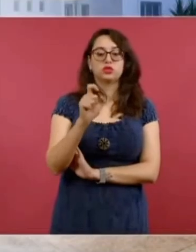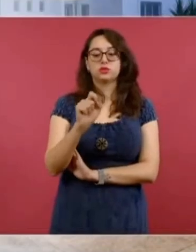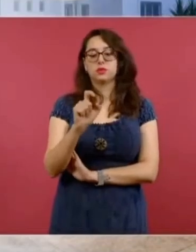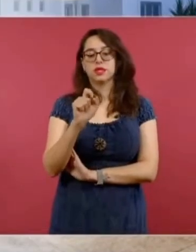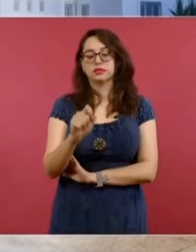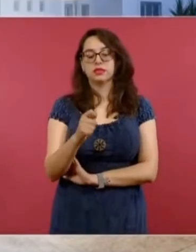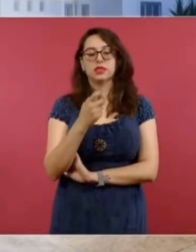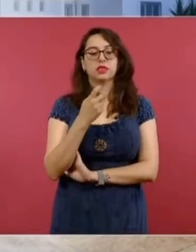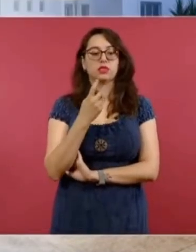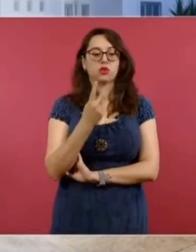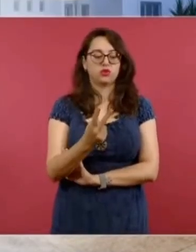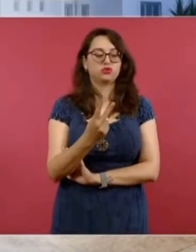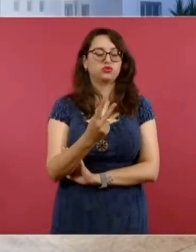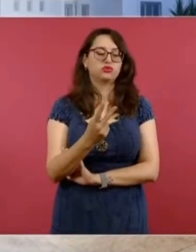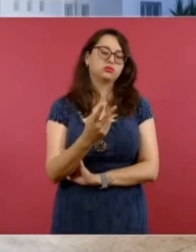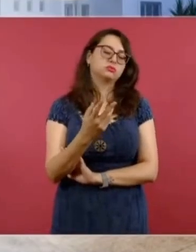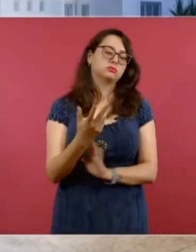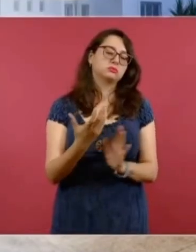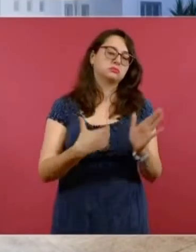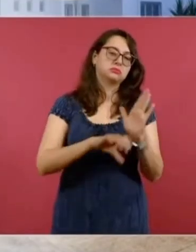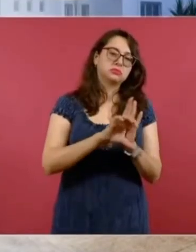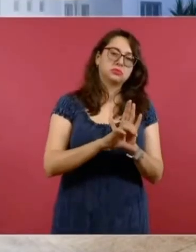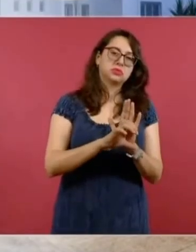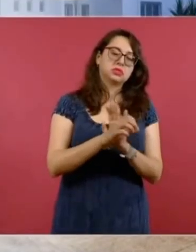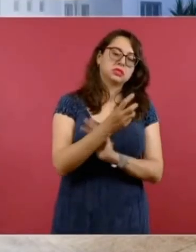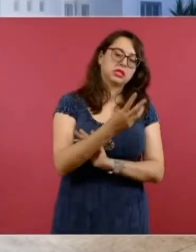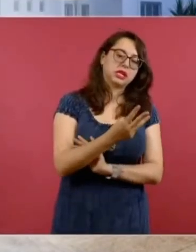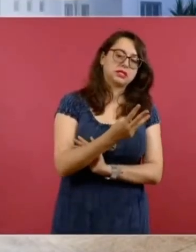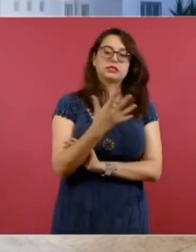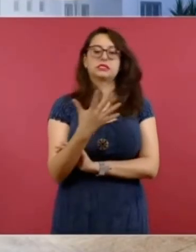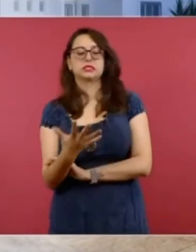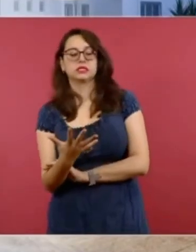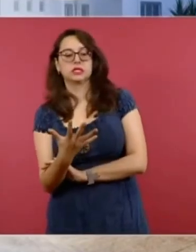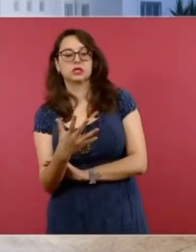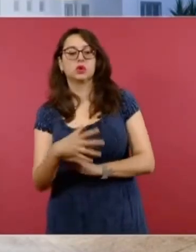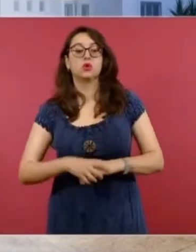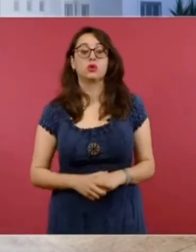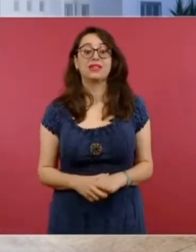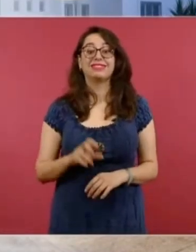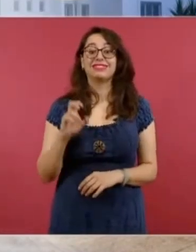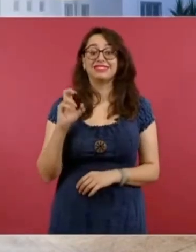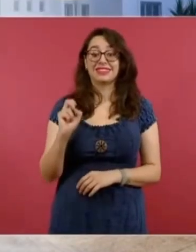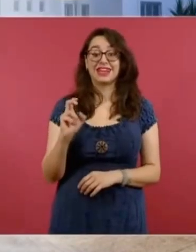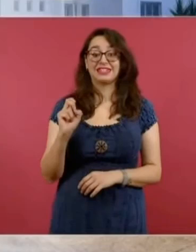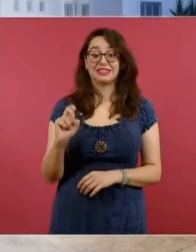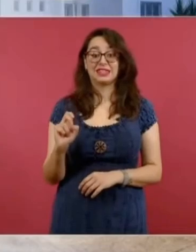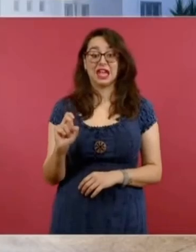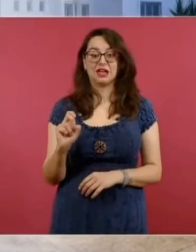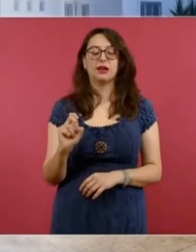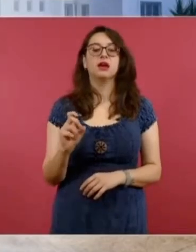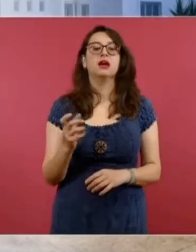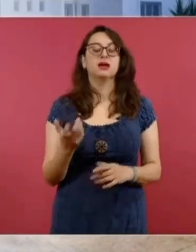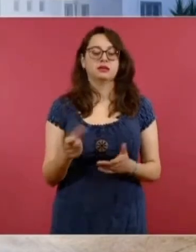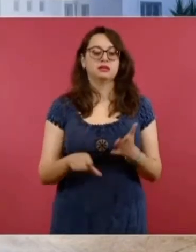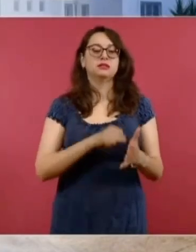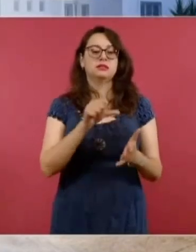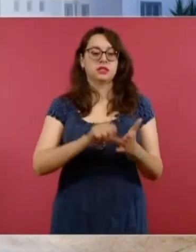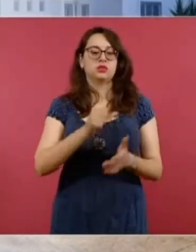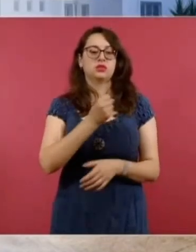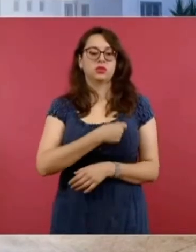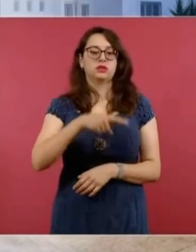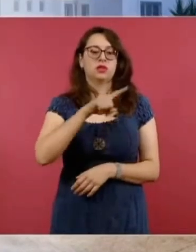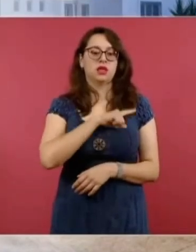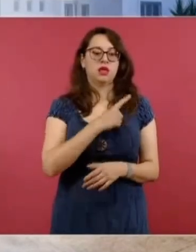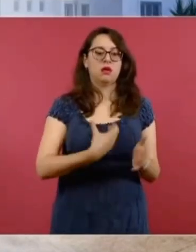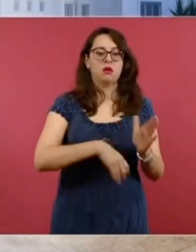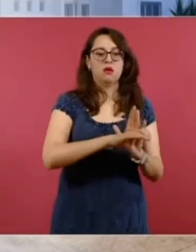5 consultorios, además de 30 centros de salud de 6 y muchos más consultorios, o centros de salud con